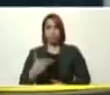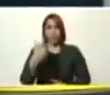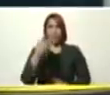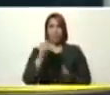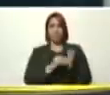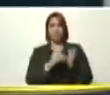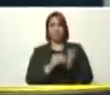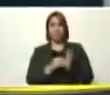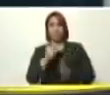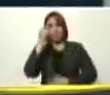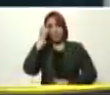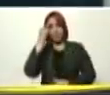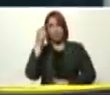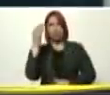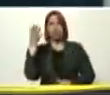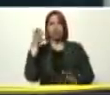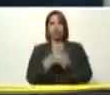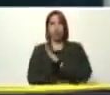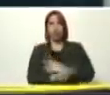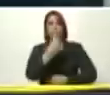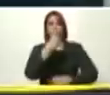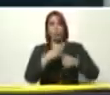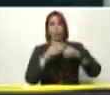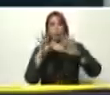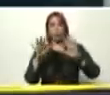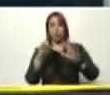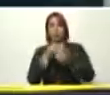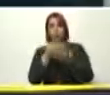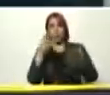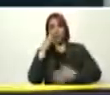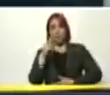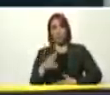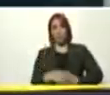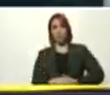3 veces al día del 1 por 10. Para que ustedes vean